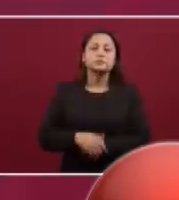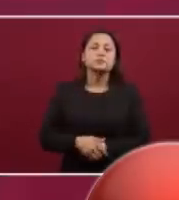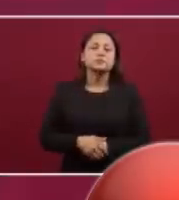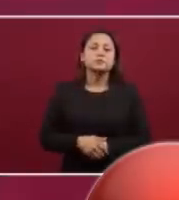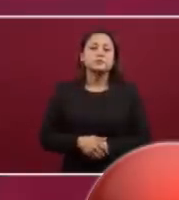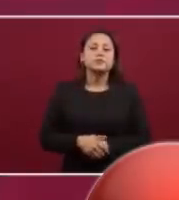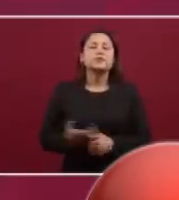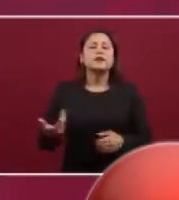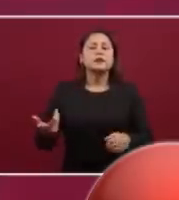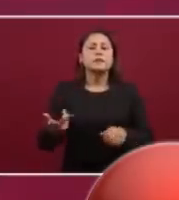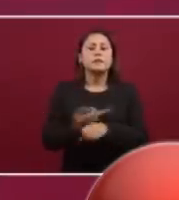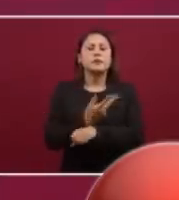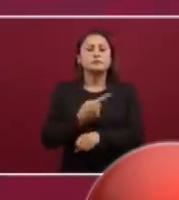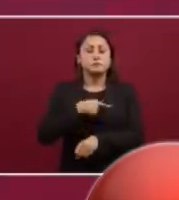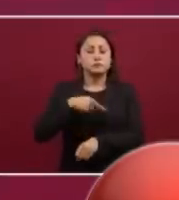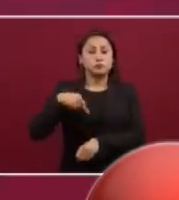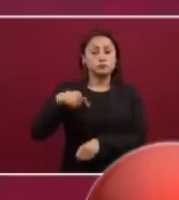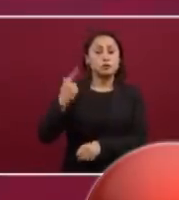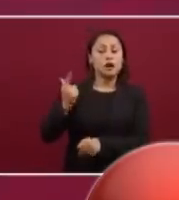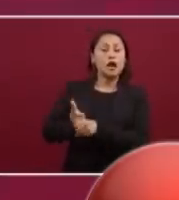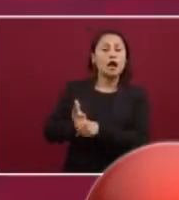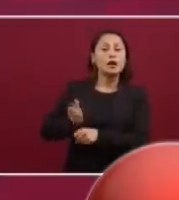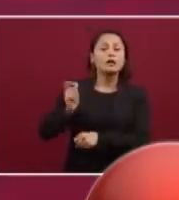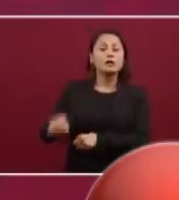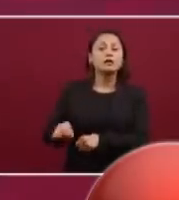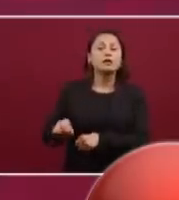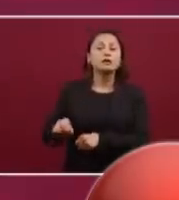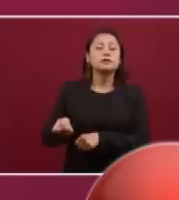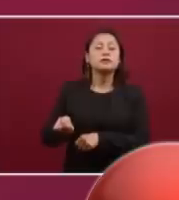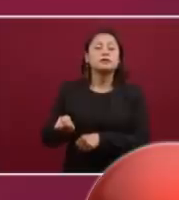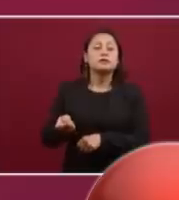hemos detectado es que a partir del éxito